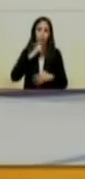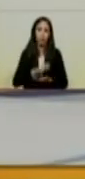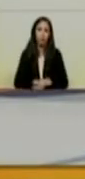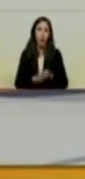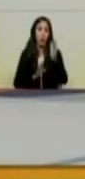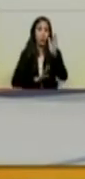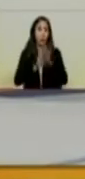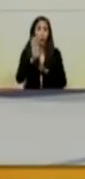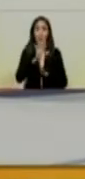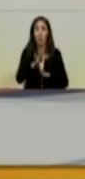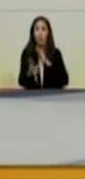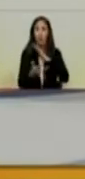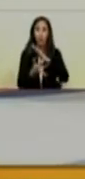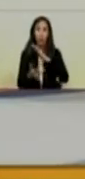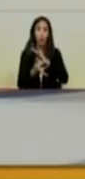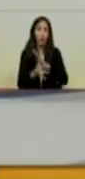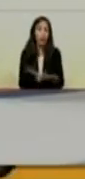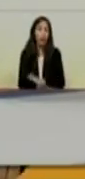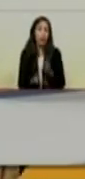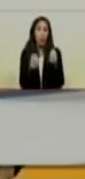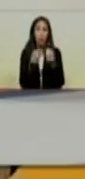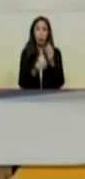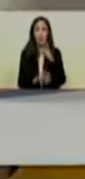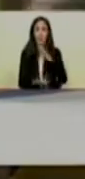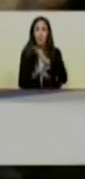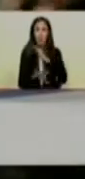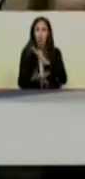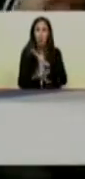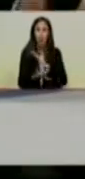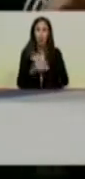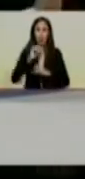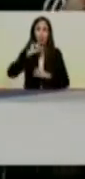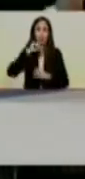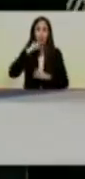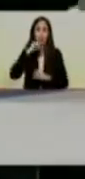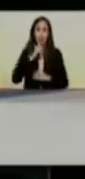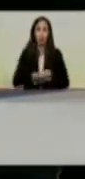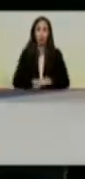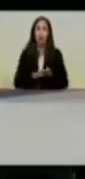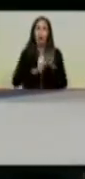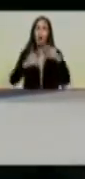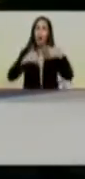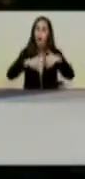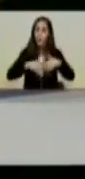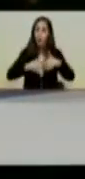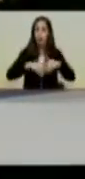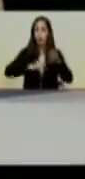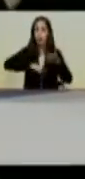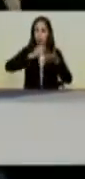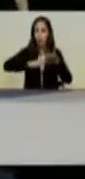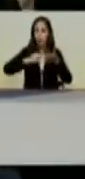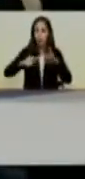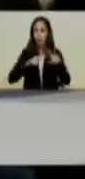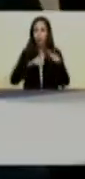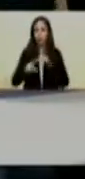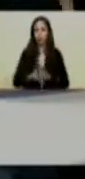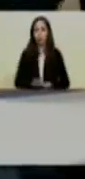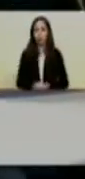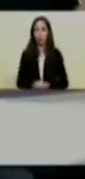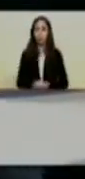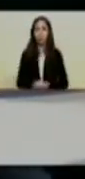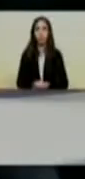avanzada, más importante en la administración de plataformas tecnológicas. Una guará, pues.